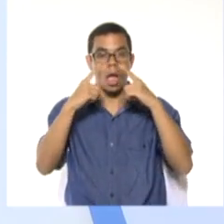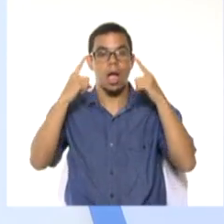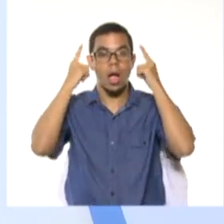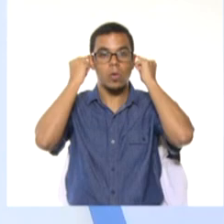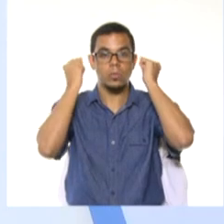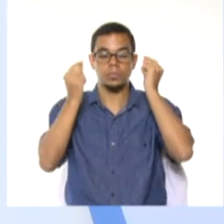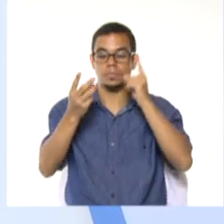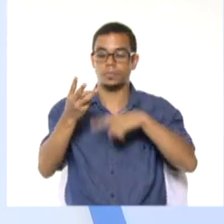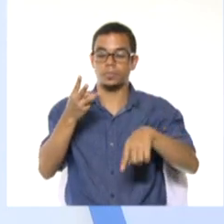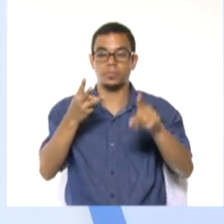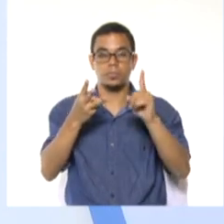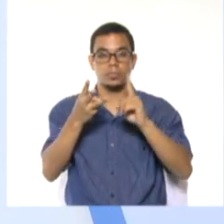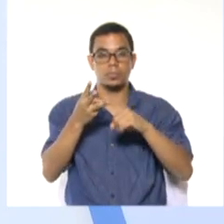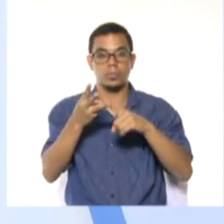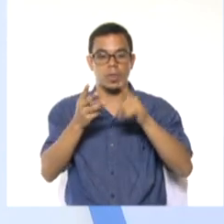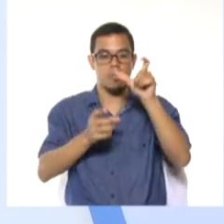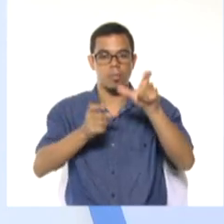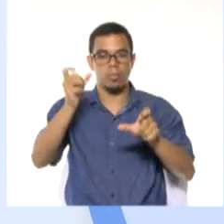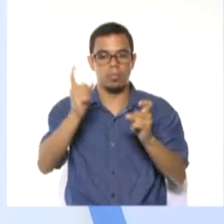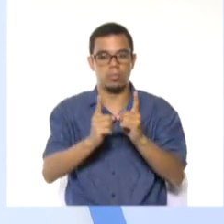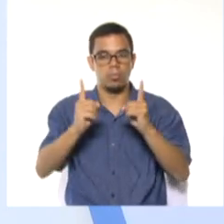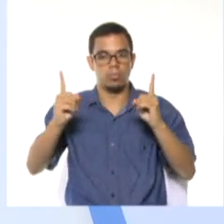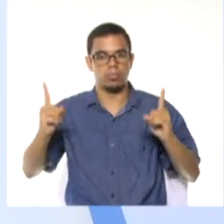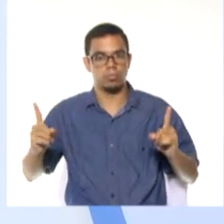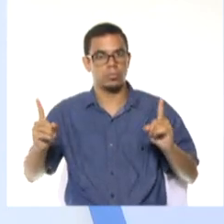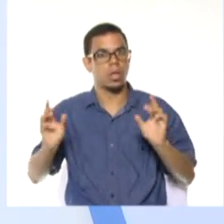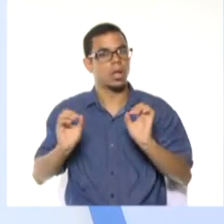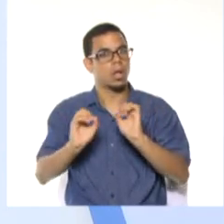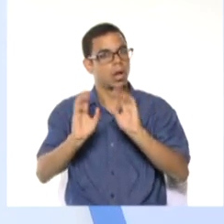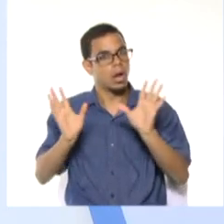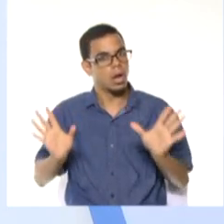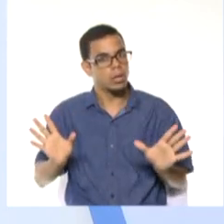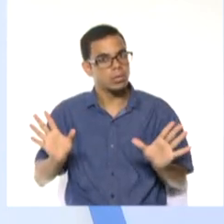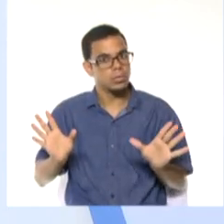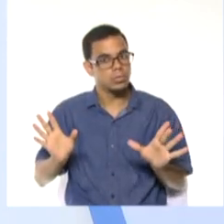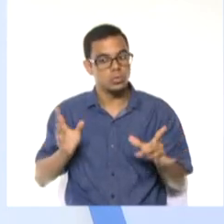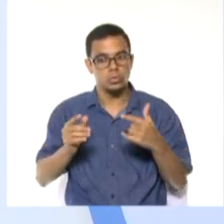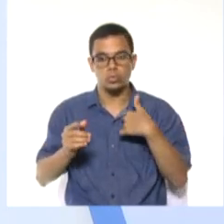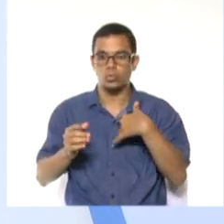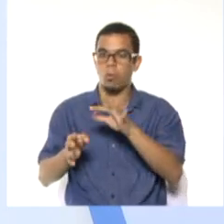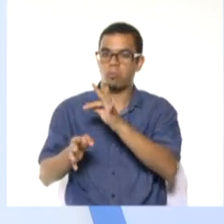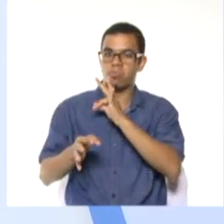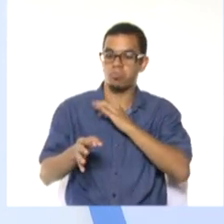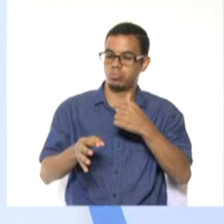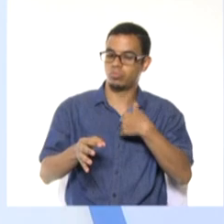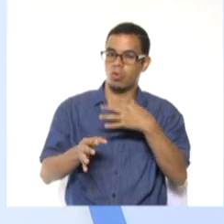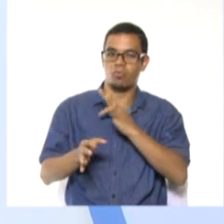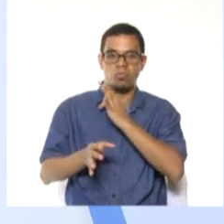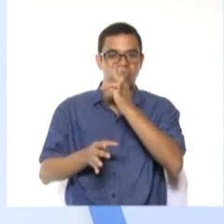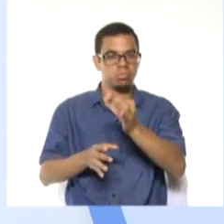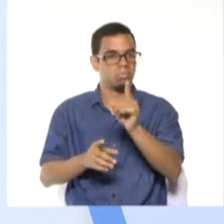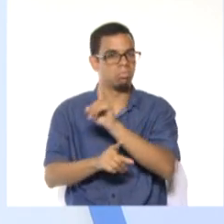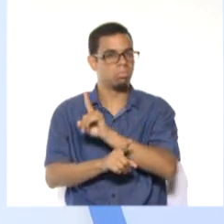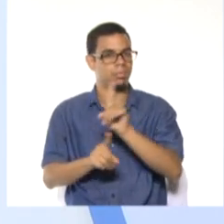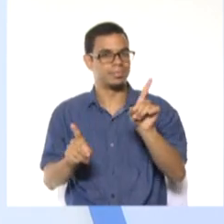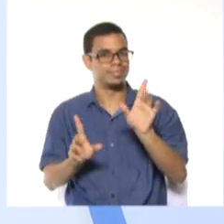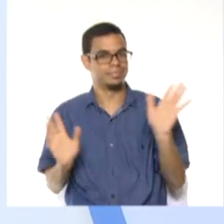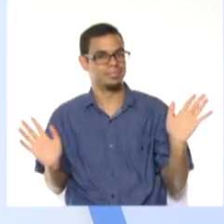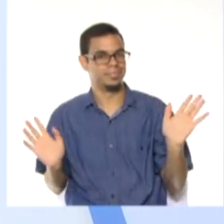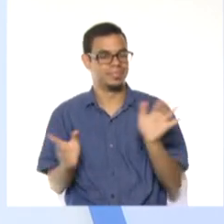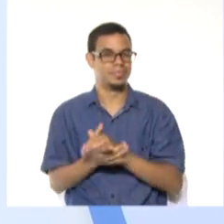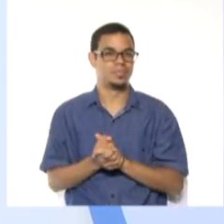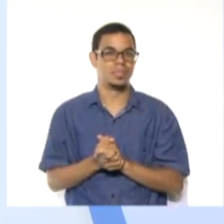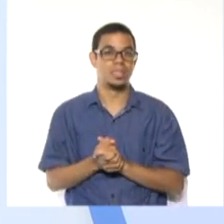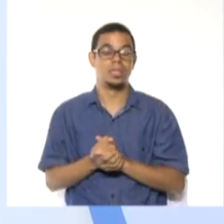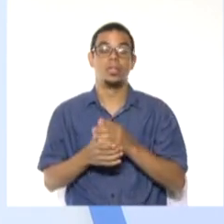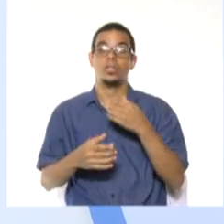correcto del tapabocas o mascarilla y sobre todo evitar las aglomeraciones manteniendo un distanciamiento físico saludable. Con